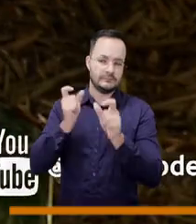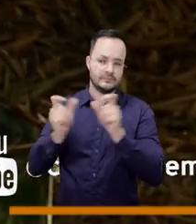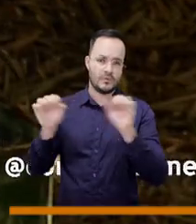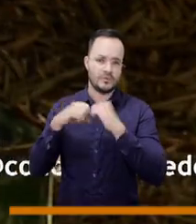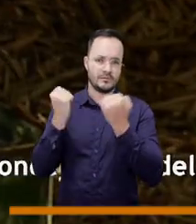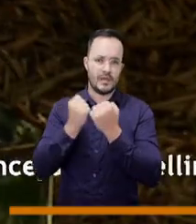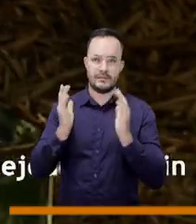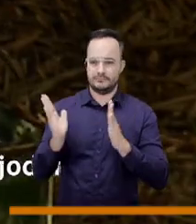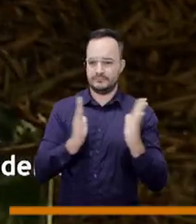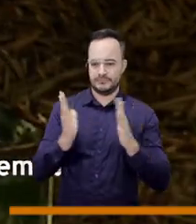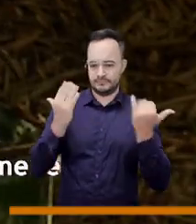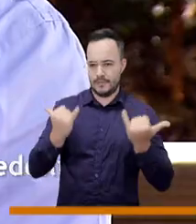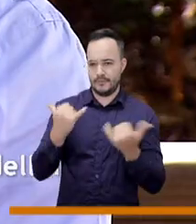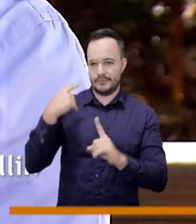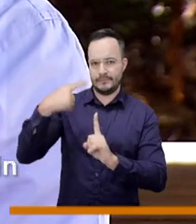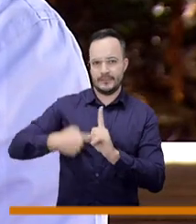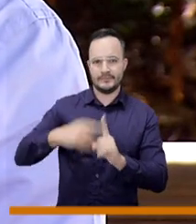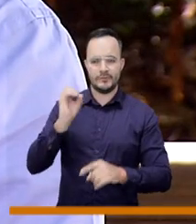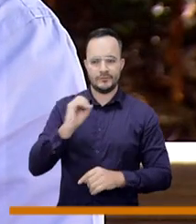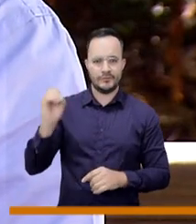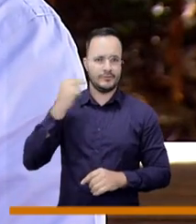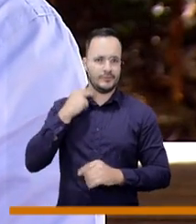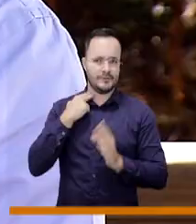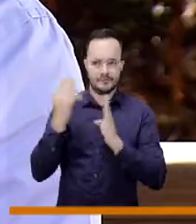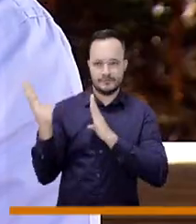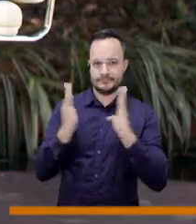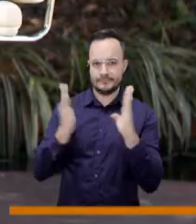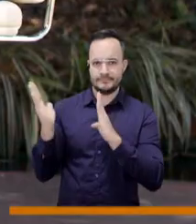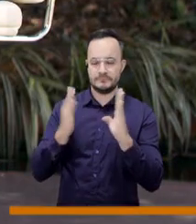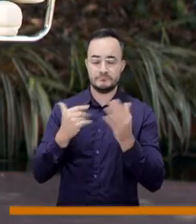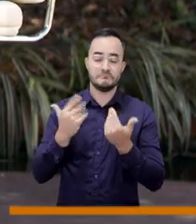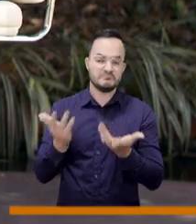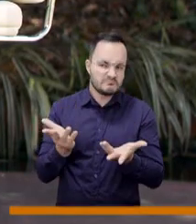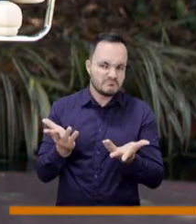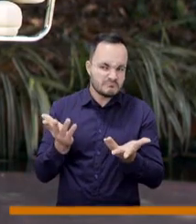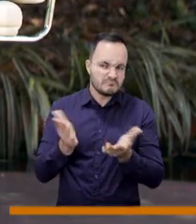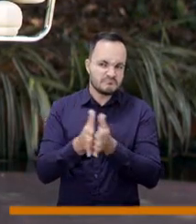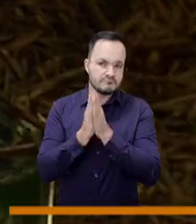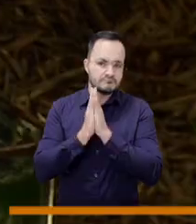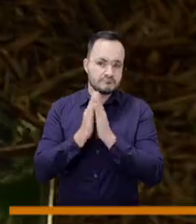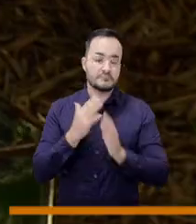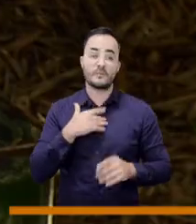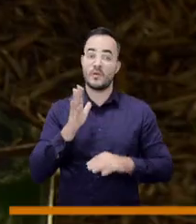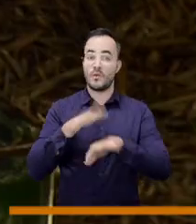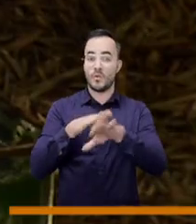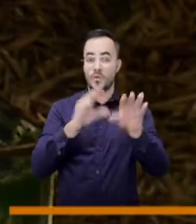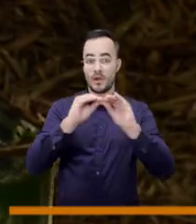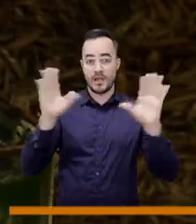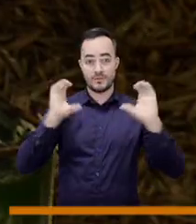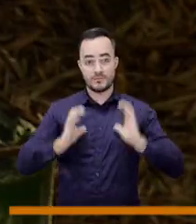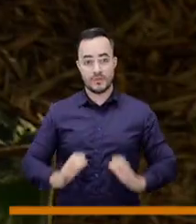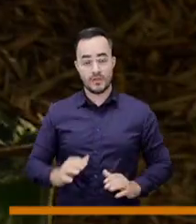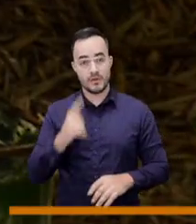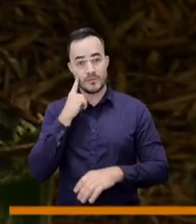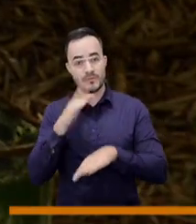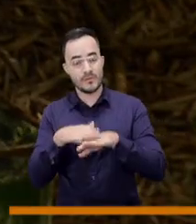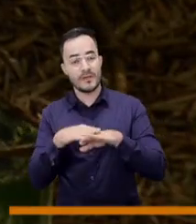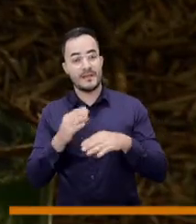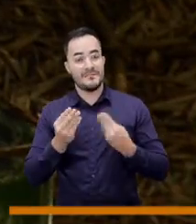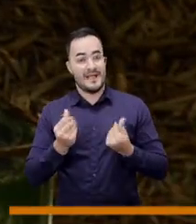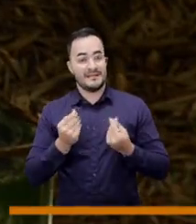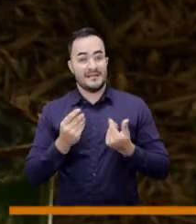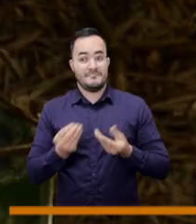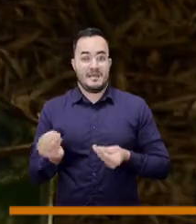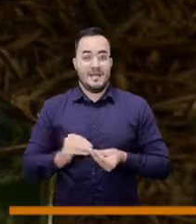adelantan ustedes como concejales para los meses de octubre y noviembre dentro del periodo de las ordinarias, que aunque hay que aclararle a la